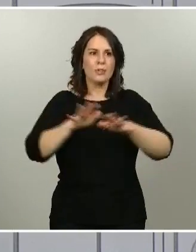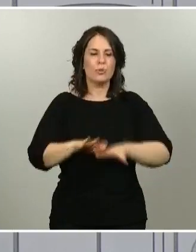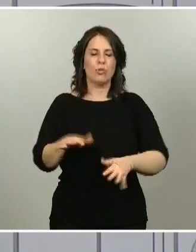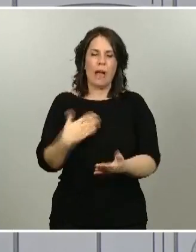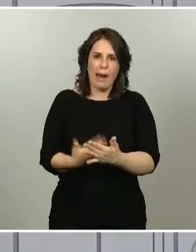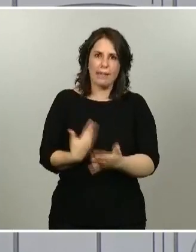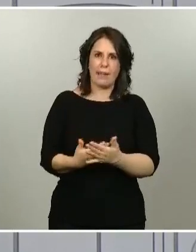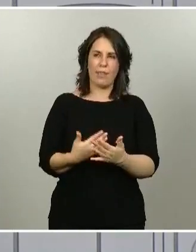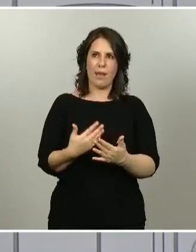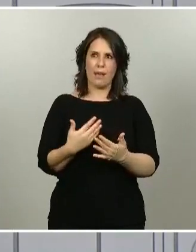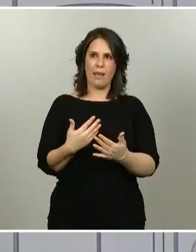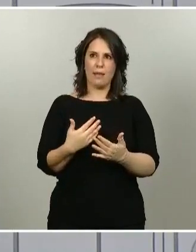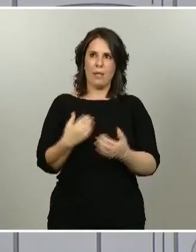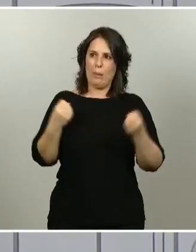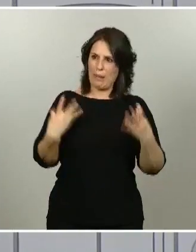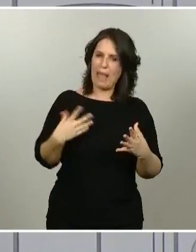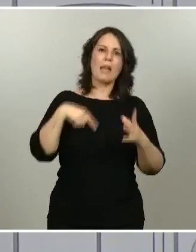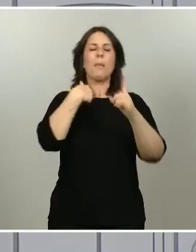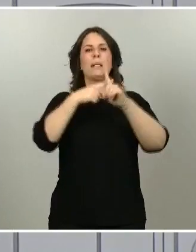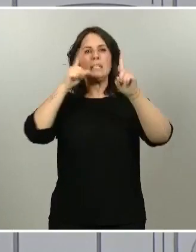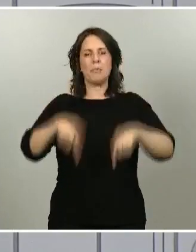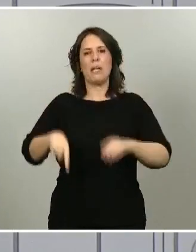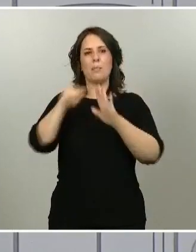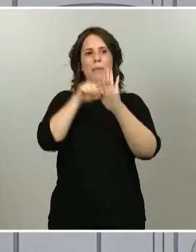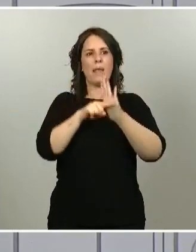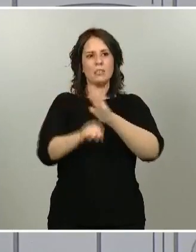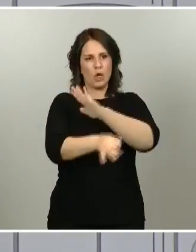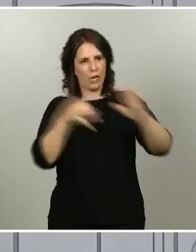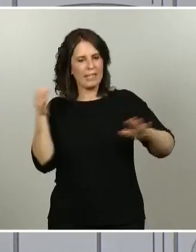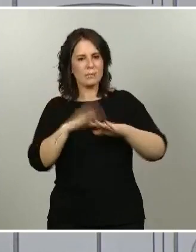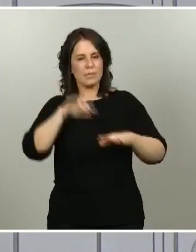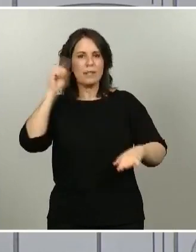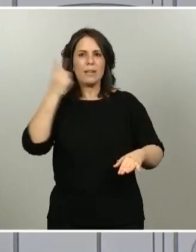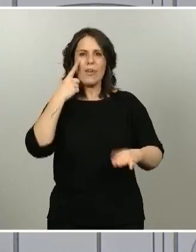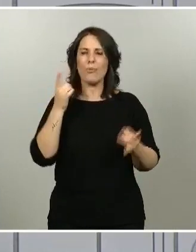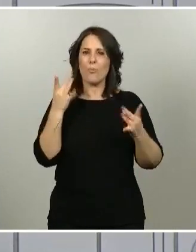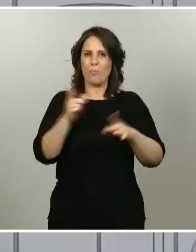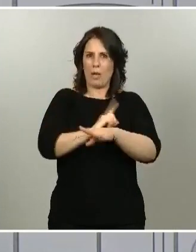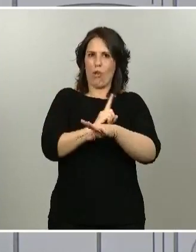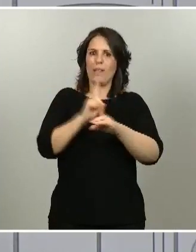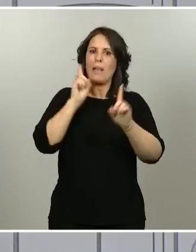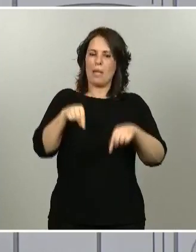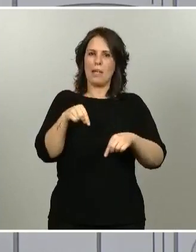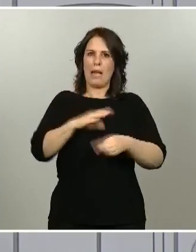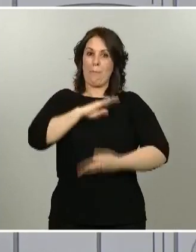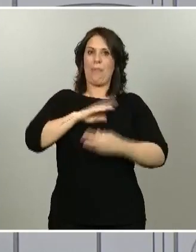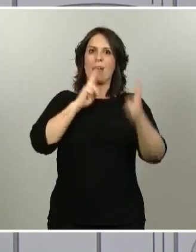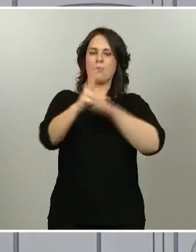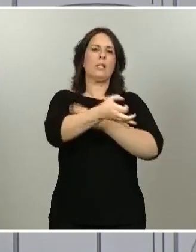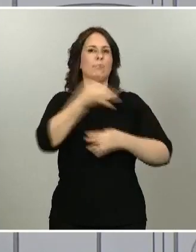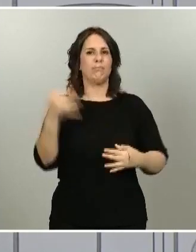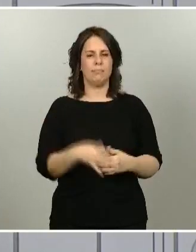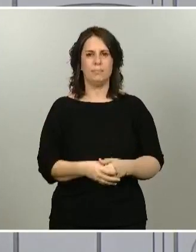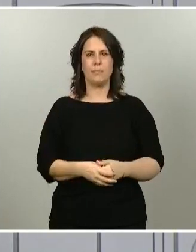que tenemos instaladas las medidas correctas de detección precoz y capacidad de respuesta. La información que recibimos de las comunidades